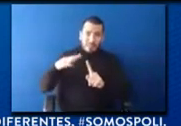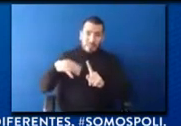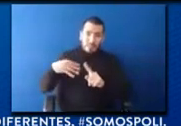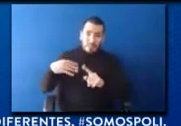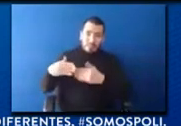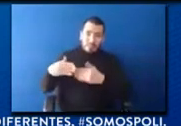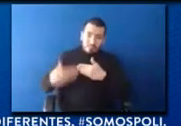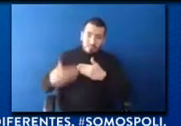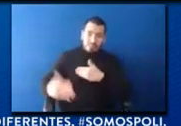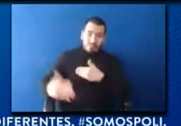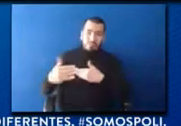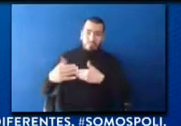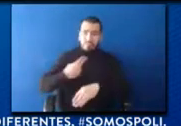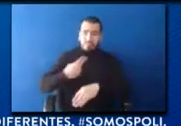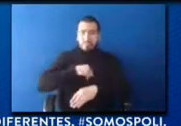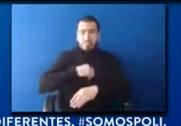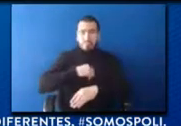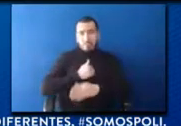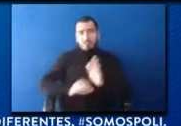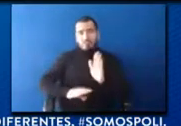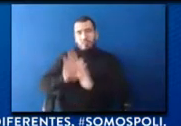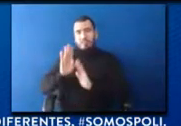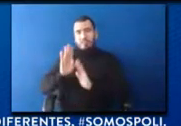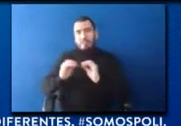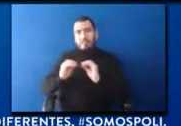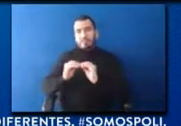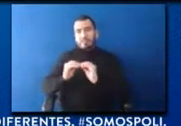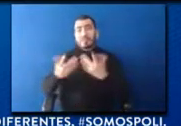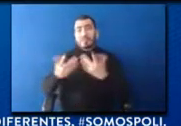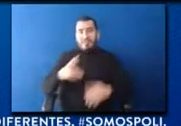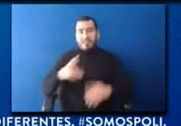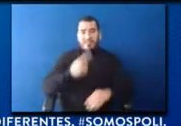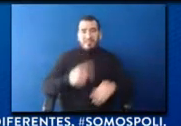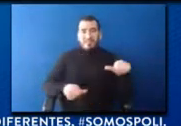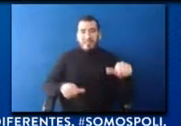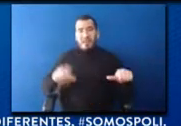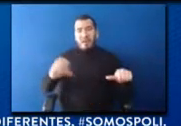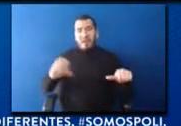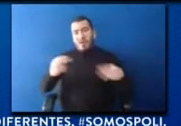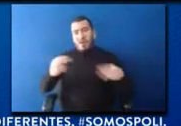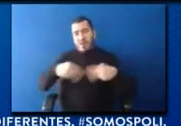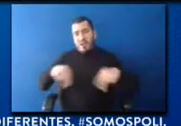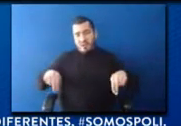entorno que estamos nosotros desarrollando. Ya lo mencioné, la brecha de género, población migrante.